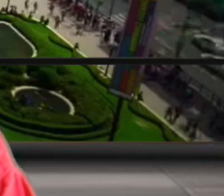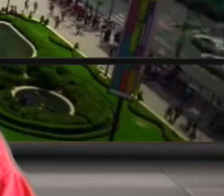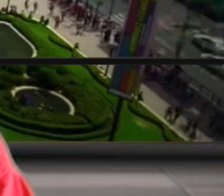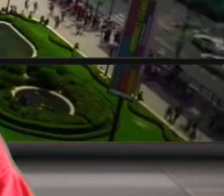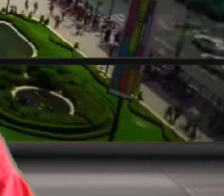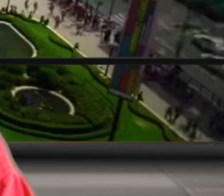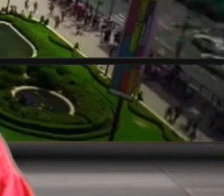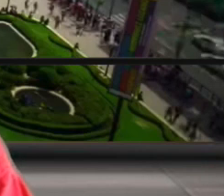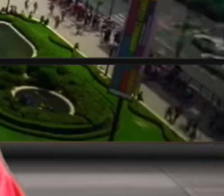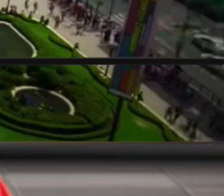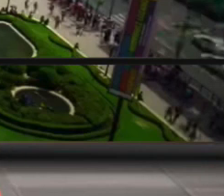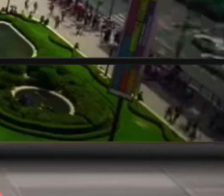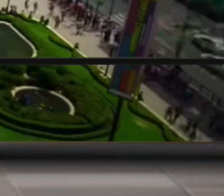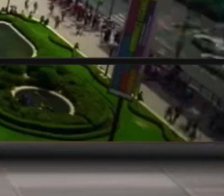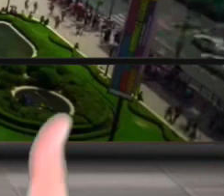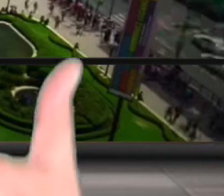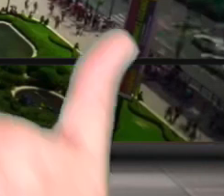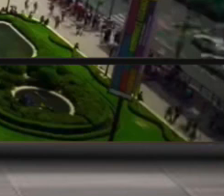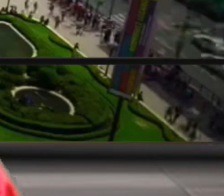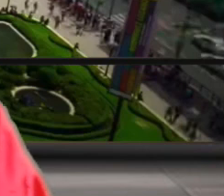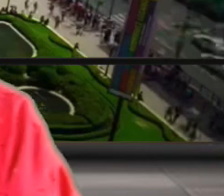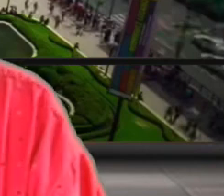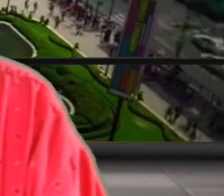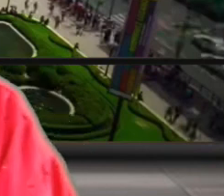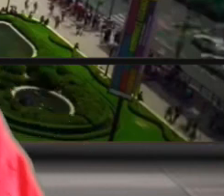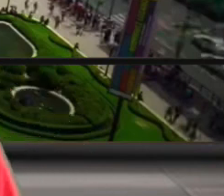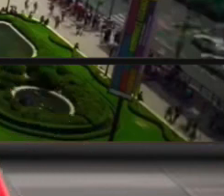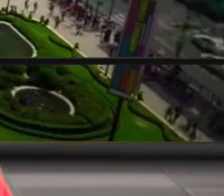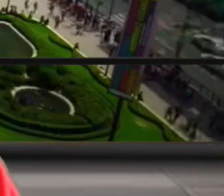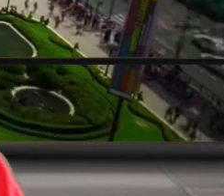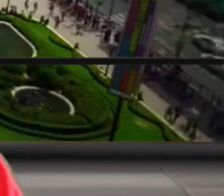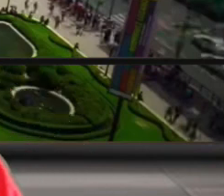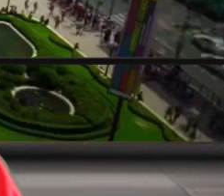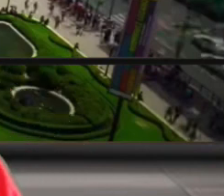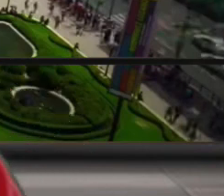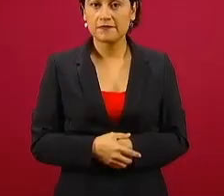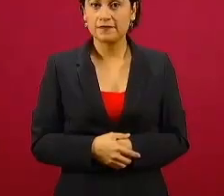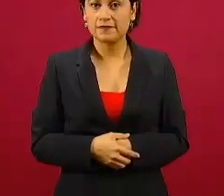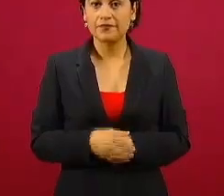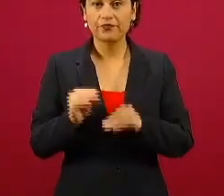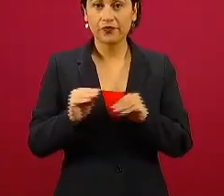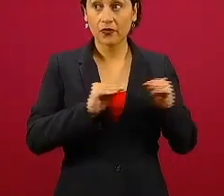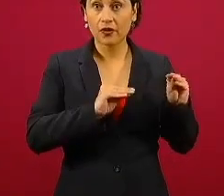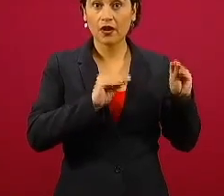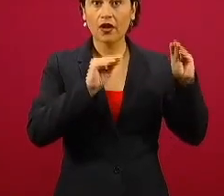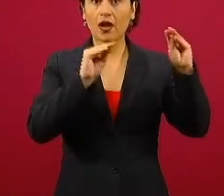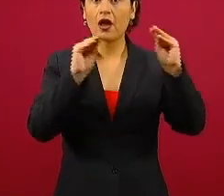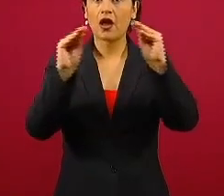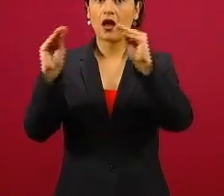lo que dijo. Y en el momento en que hace referencia a este